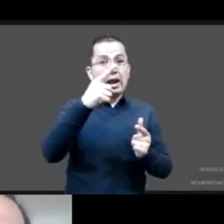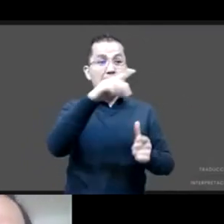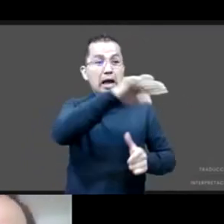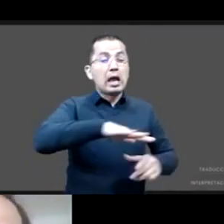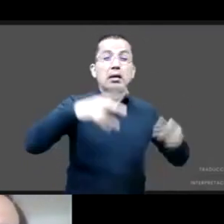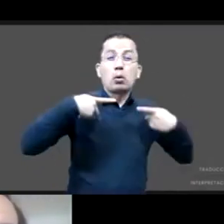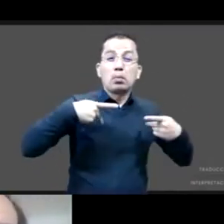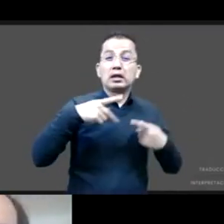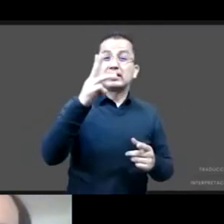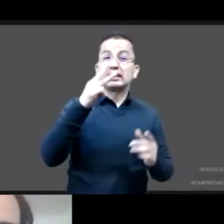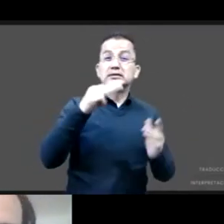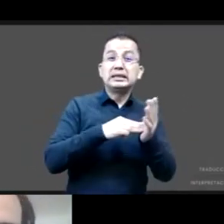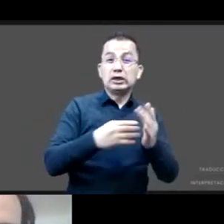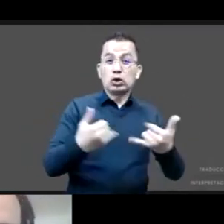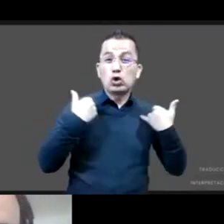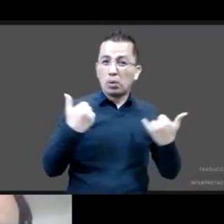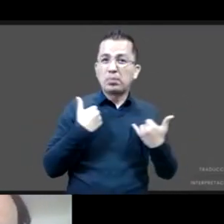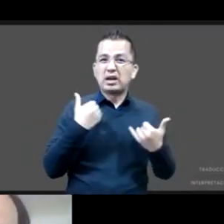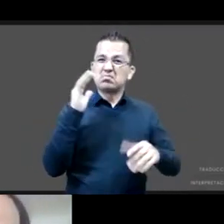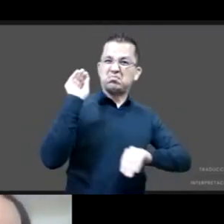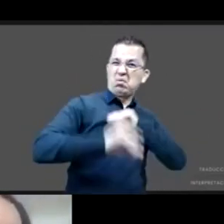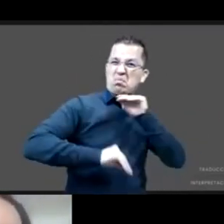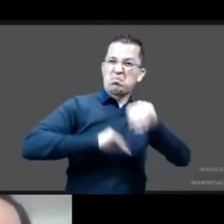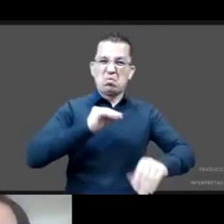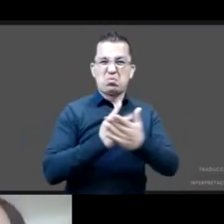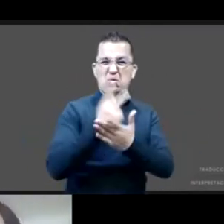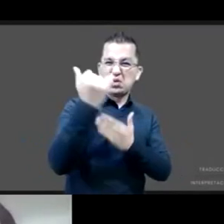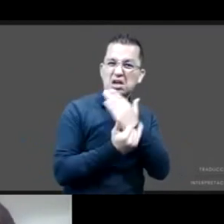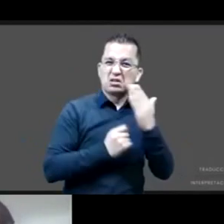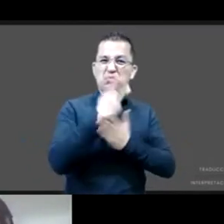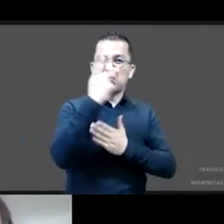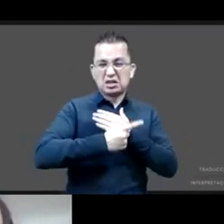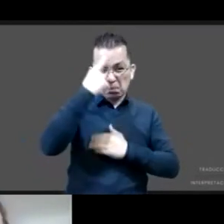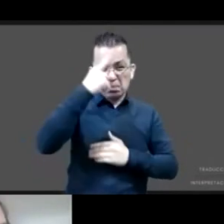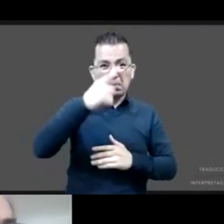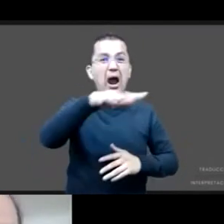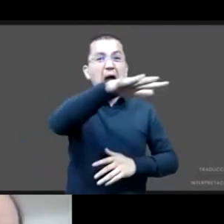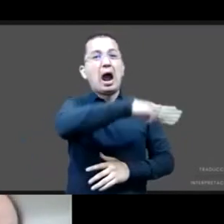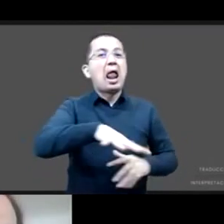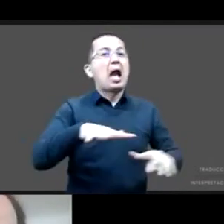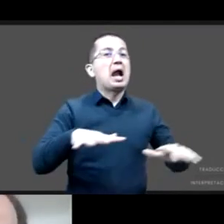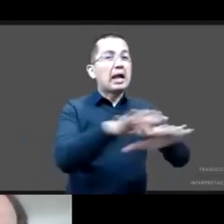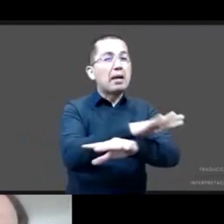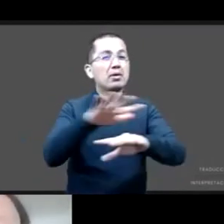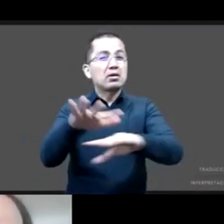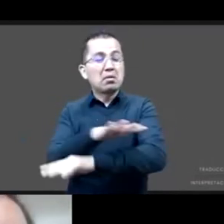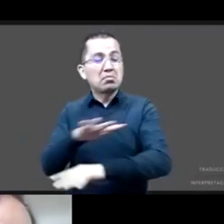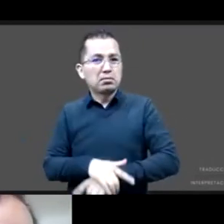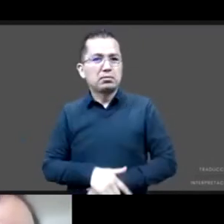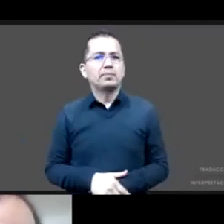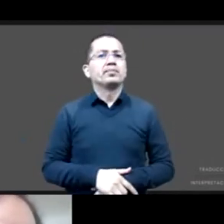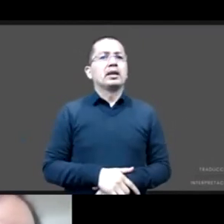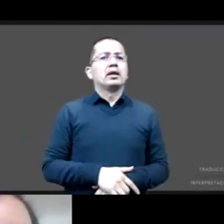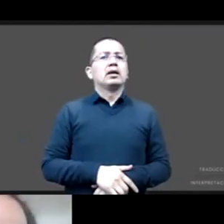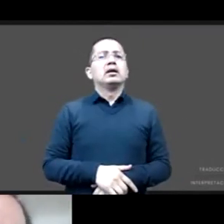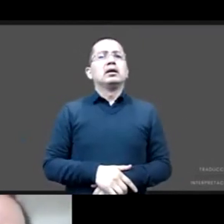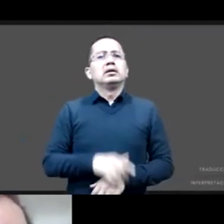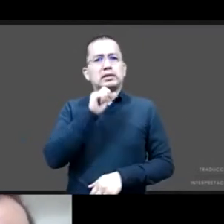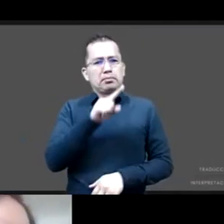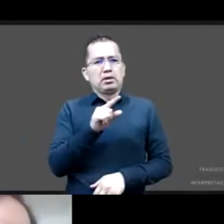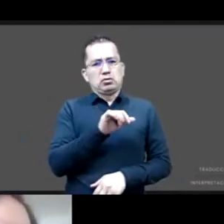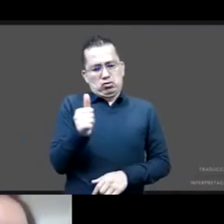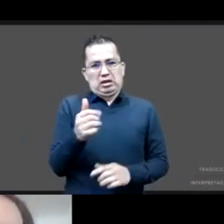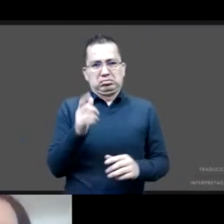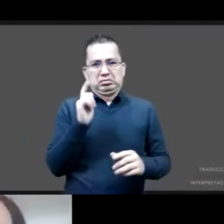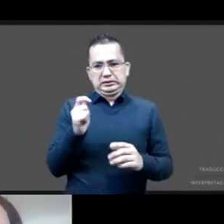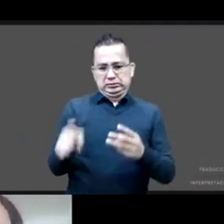jóvenes haciendo toda clase de proyectos de cambio social en sus entornos y hay en tercer lugar la vida cotidiana y la oportunidad